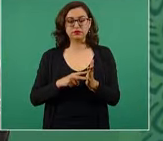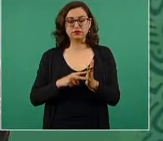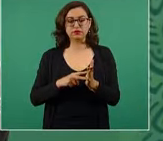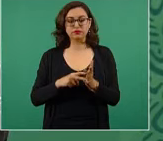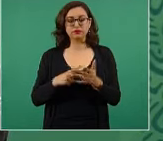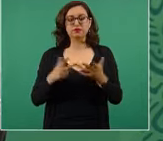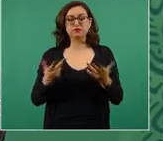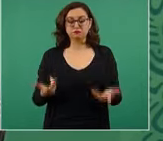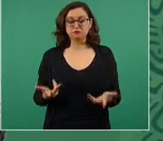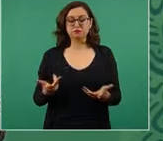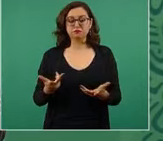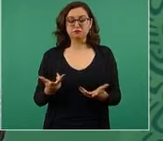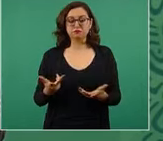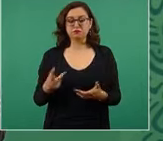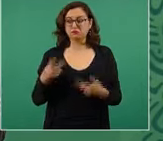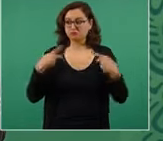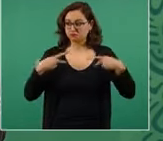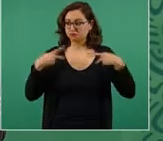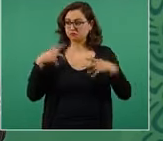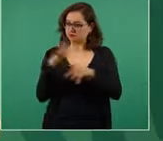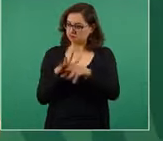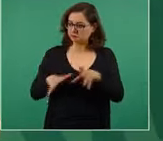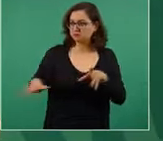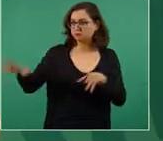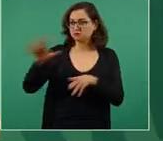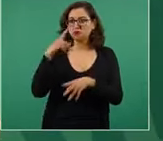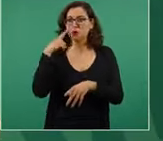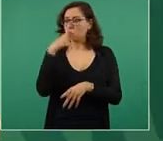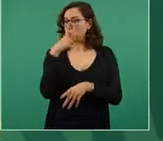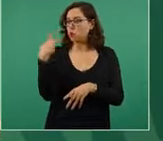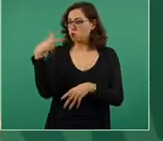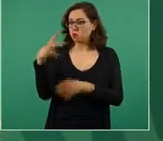y se respeta la voluntad de los ciudadanos,